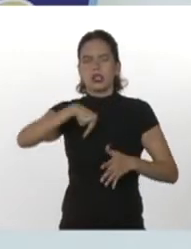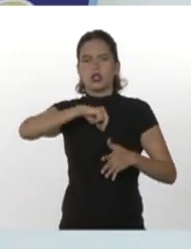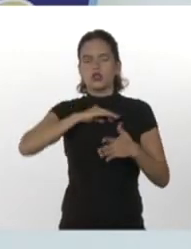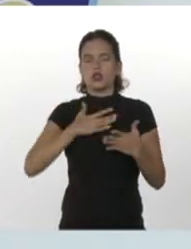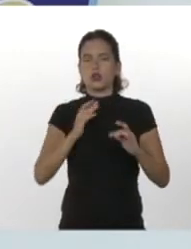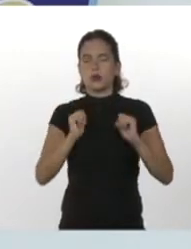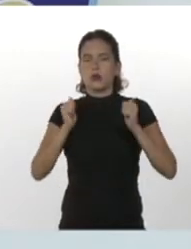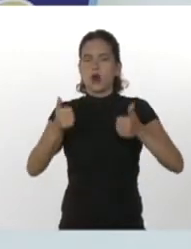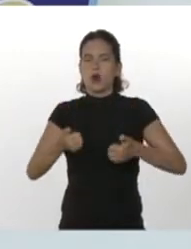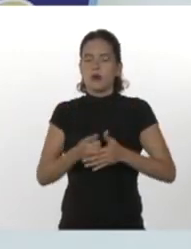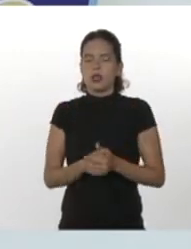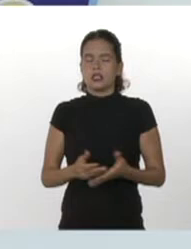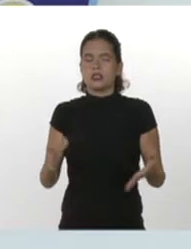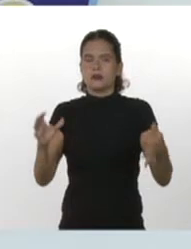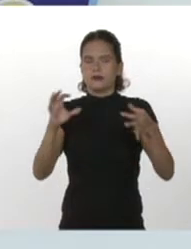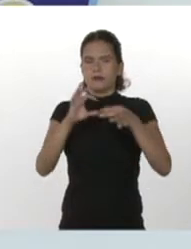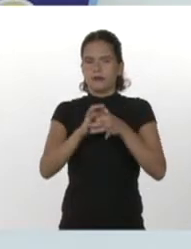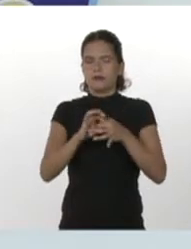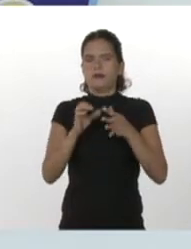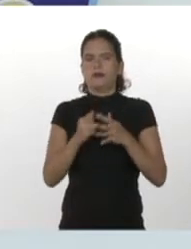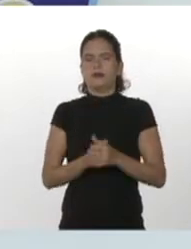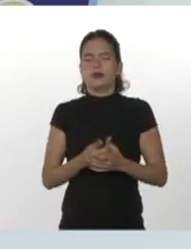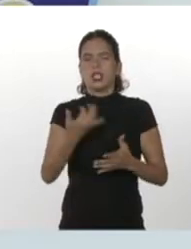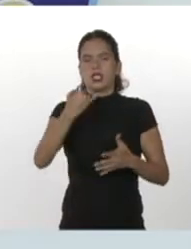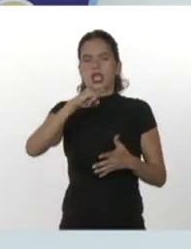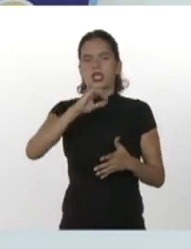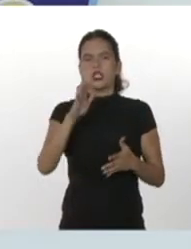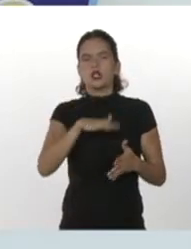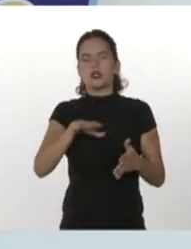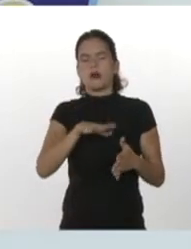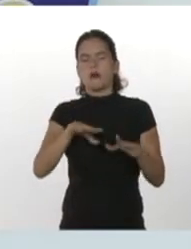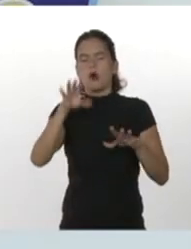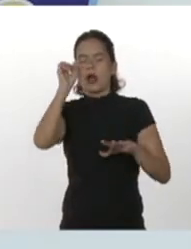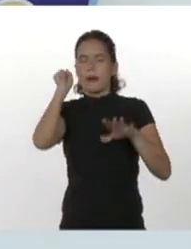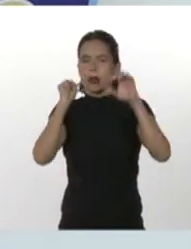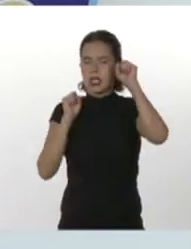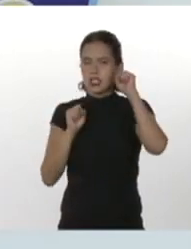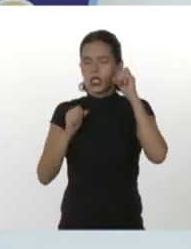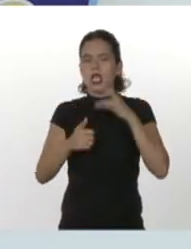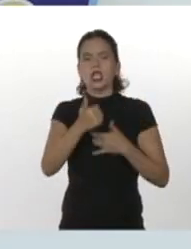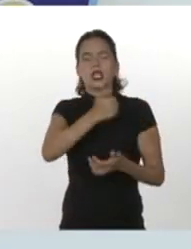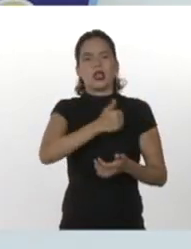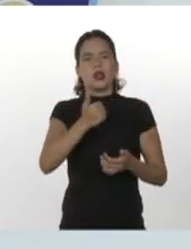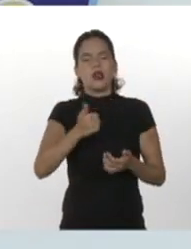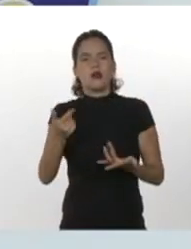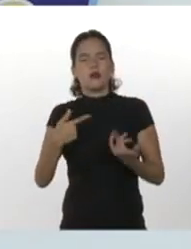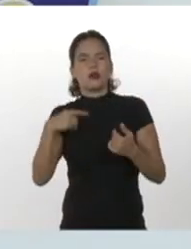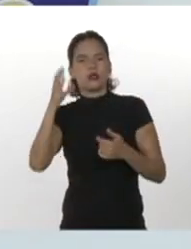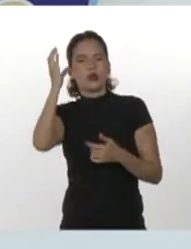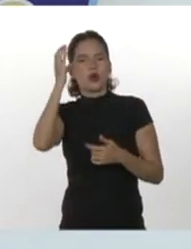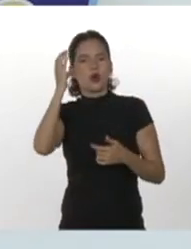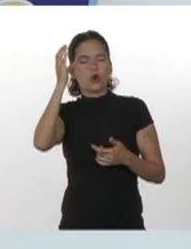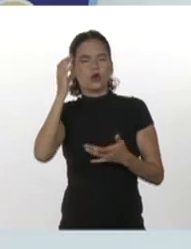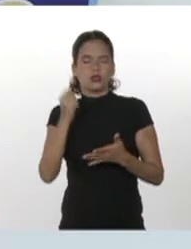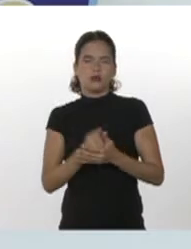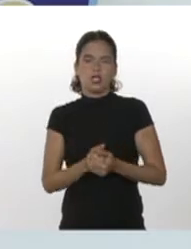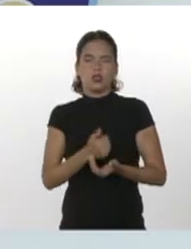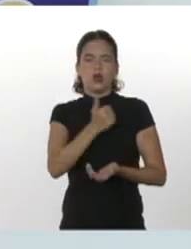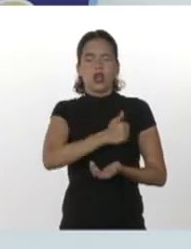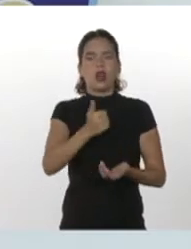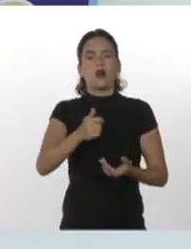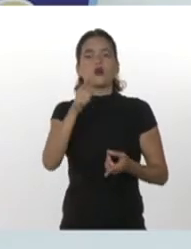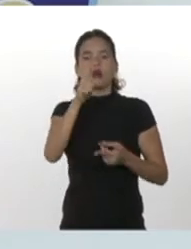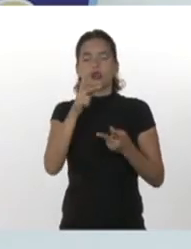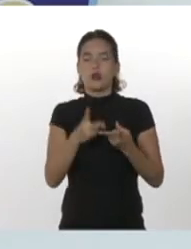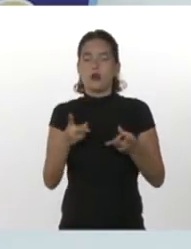a comenzar a socializar y es donde vamos a aprender cada uno de estos conocimientos, cada uno de estos